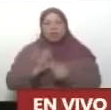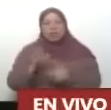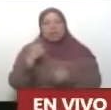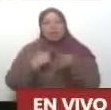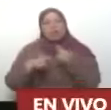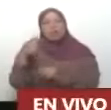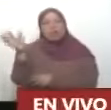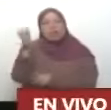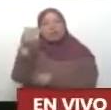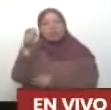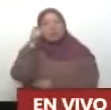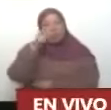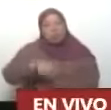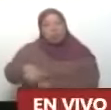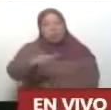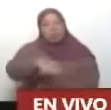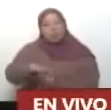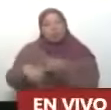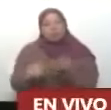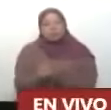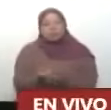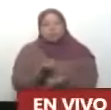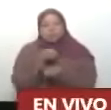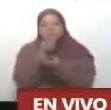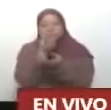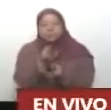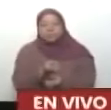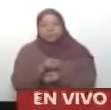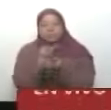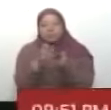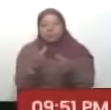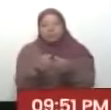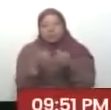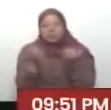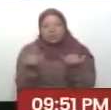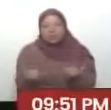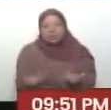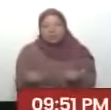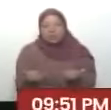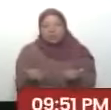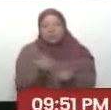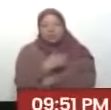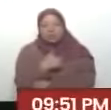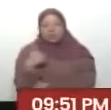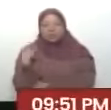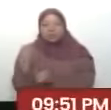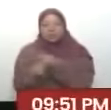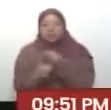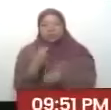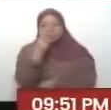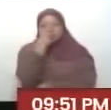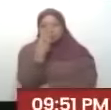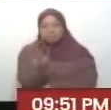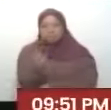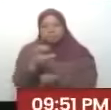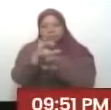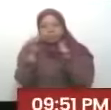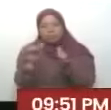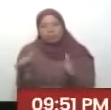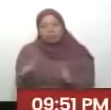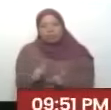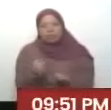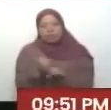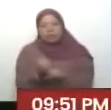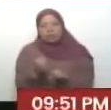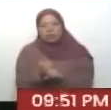para cantarle al pueblo, para llevar el mensaje. Yo quiero que hagamos en estos días, yo quiero hacerlo, invito a todos estos artistas